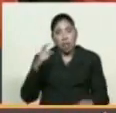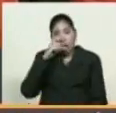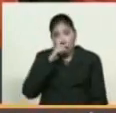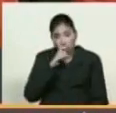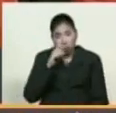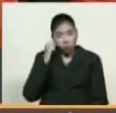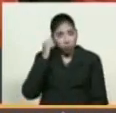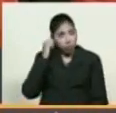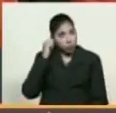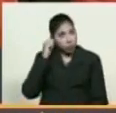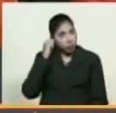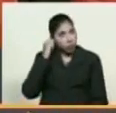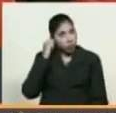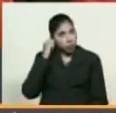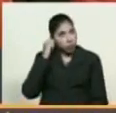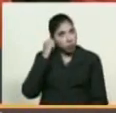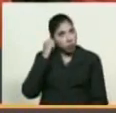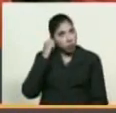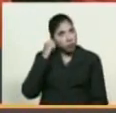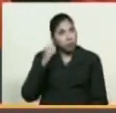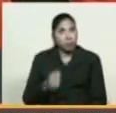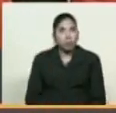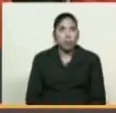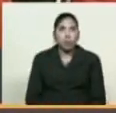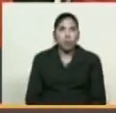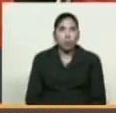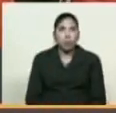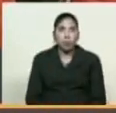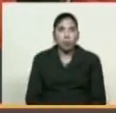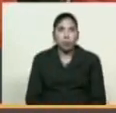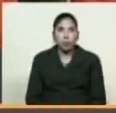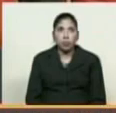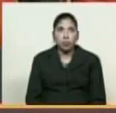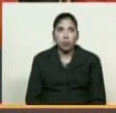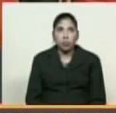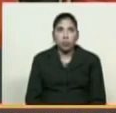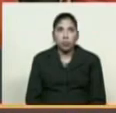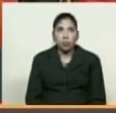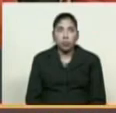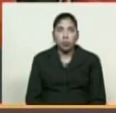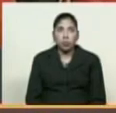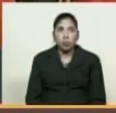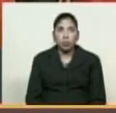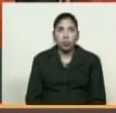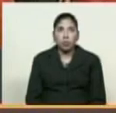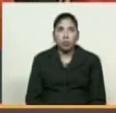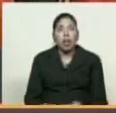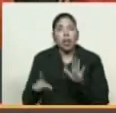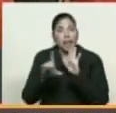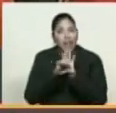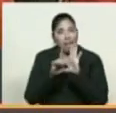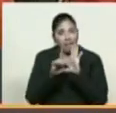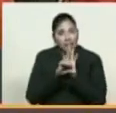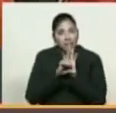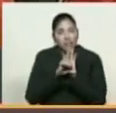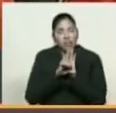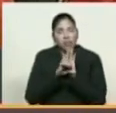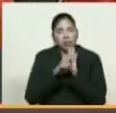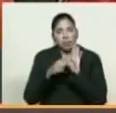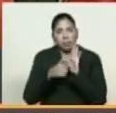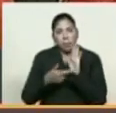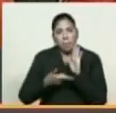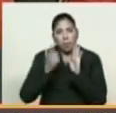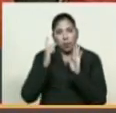de la, no sé si el término es abolición, de la ley que permitía